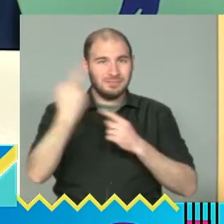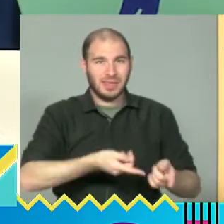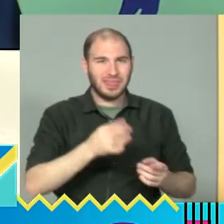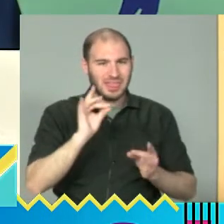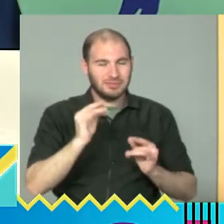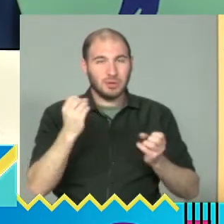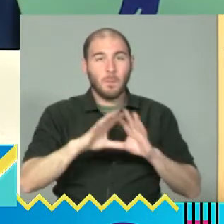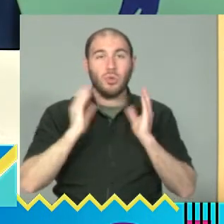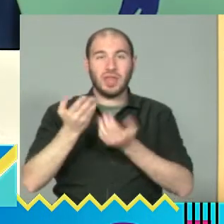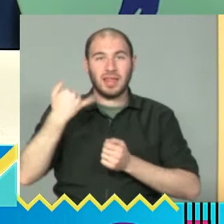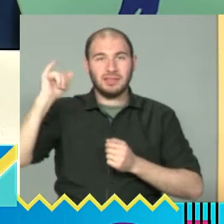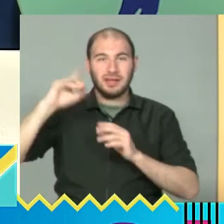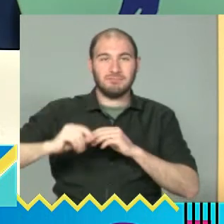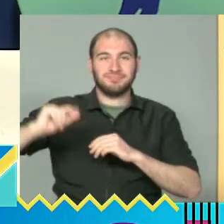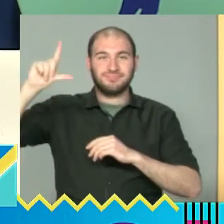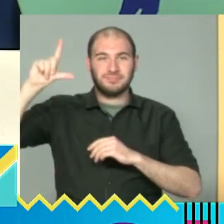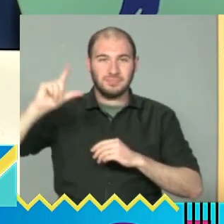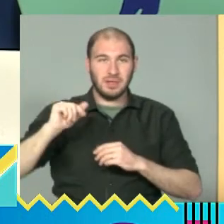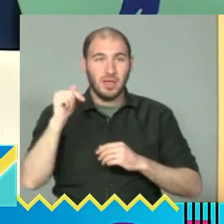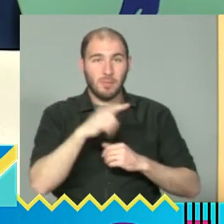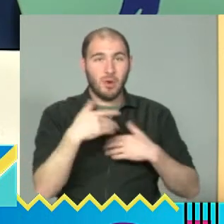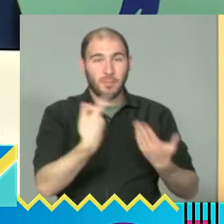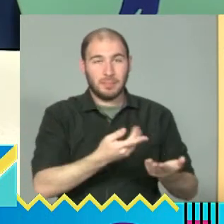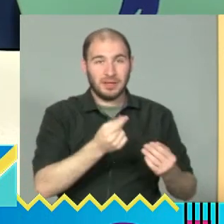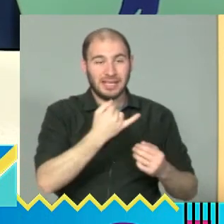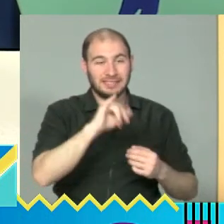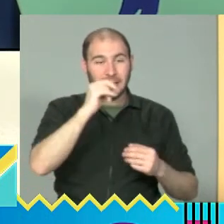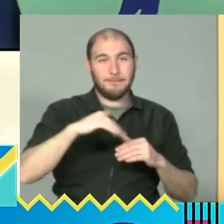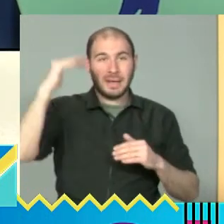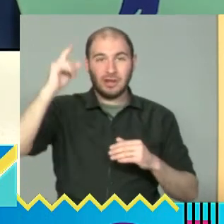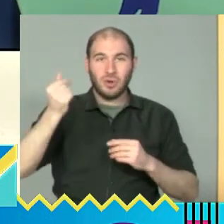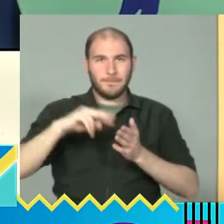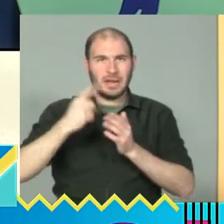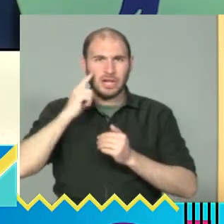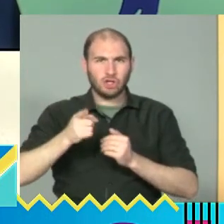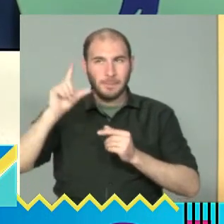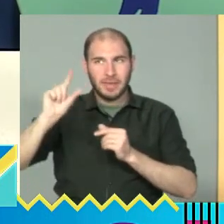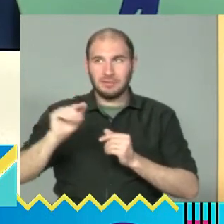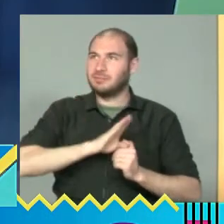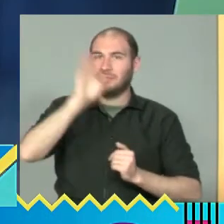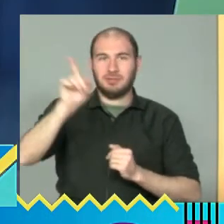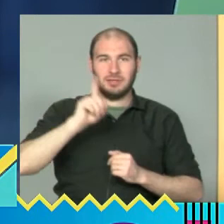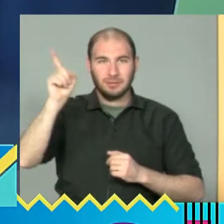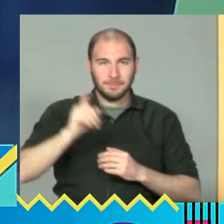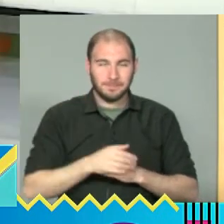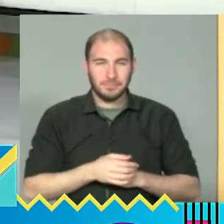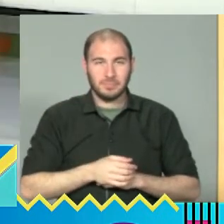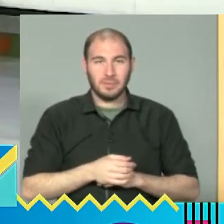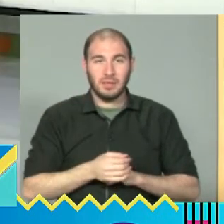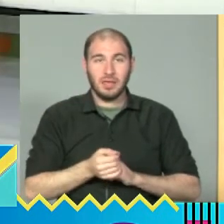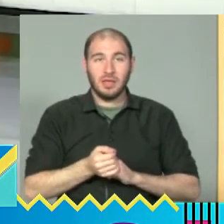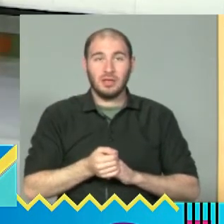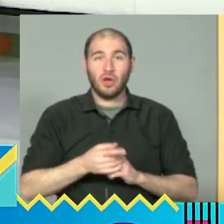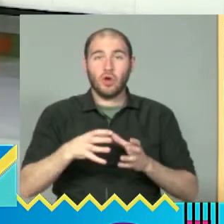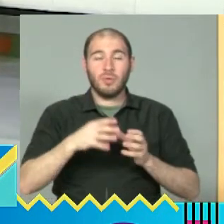tasa de interés en el mundo está aumentando. Entonces, si a vos te dan más tasa en lugares menos riesgosos, pues te vas allí. Daniel, y que se vaya todo